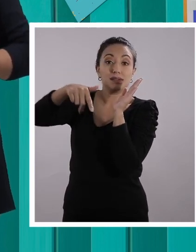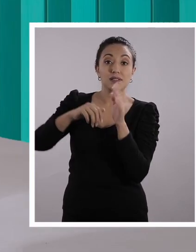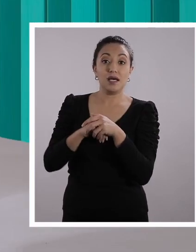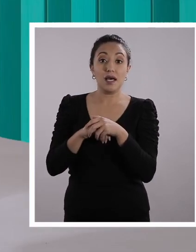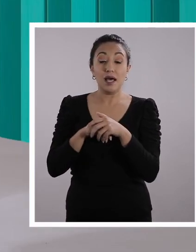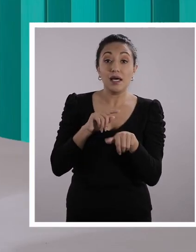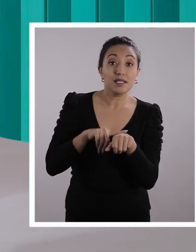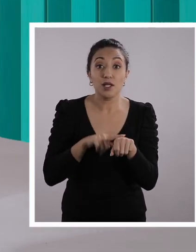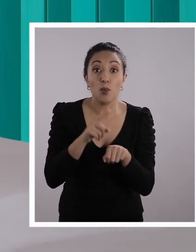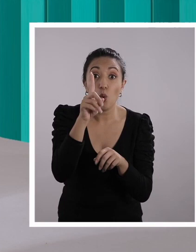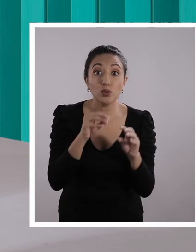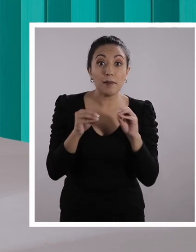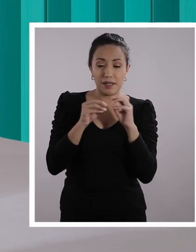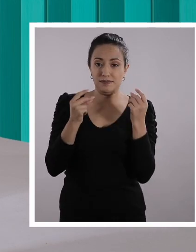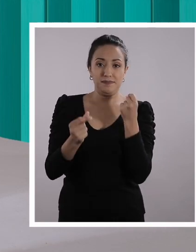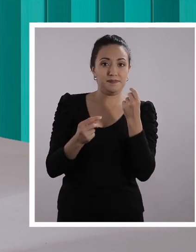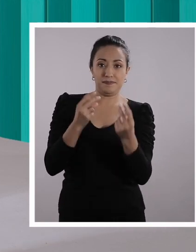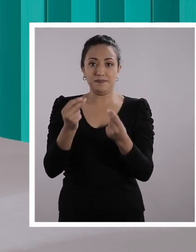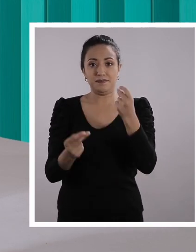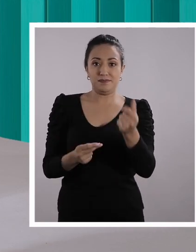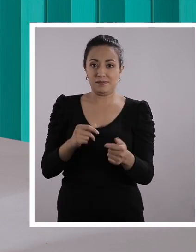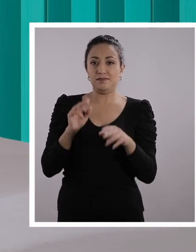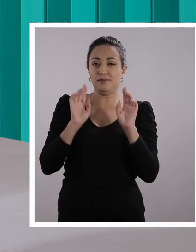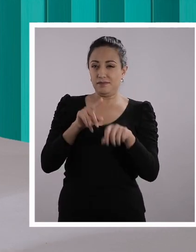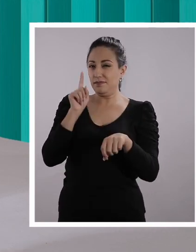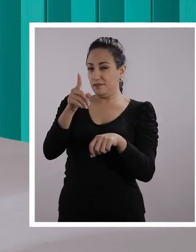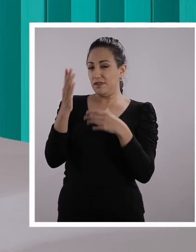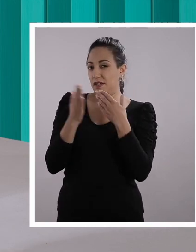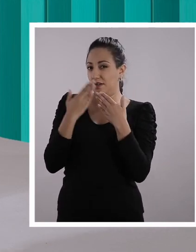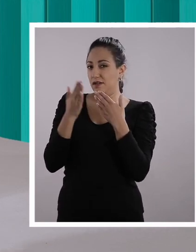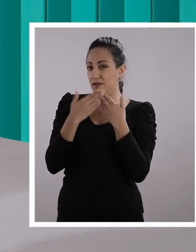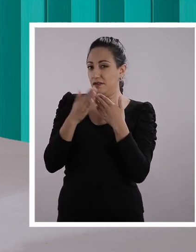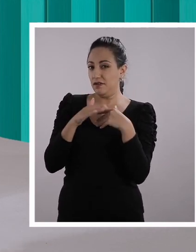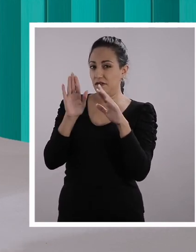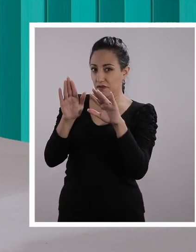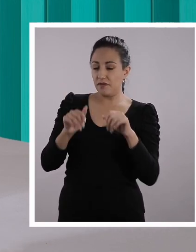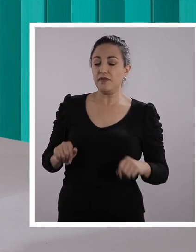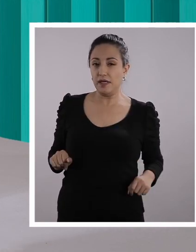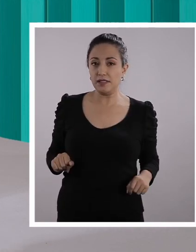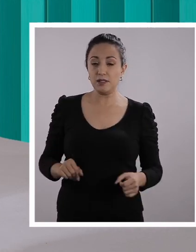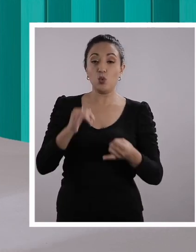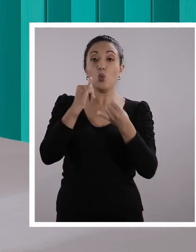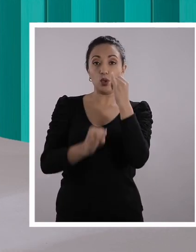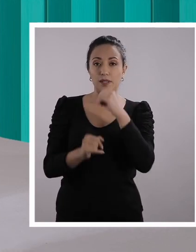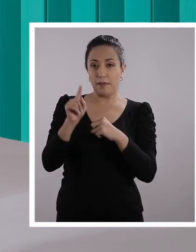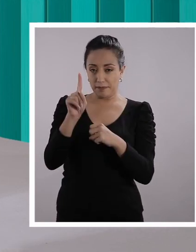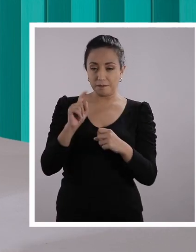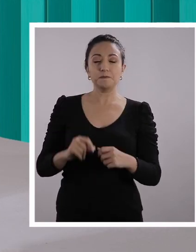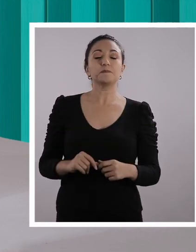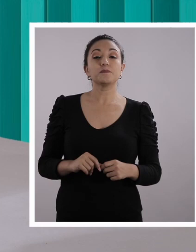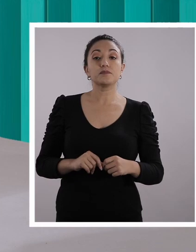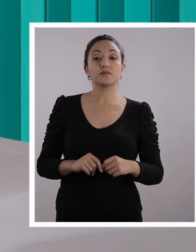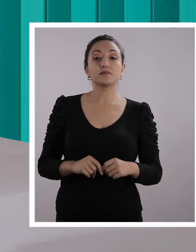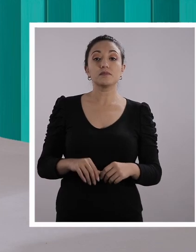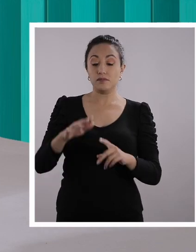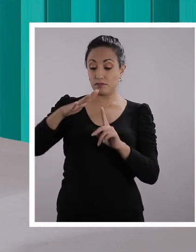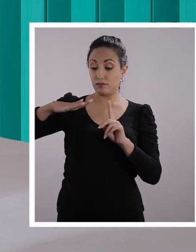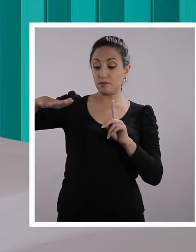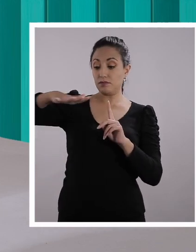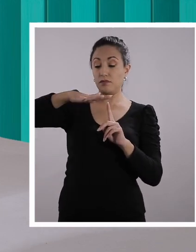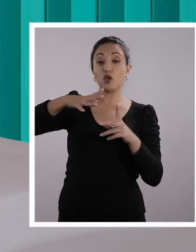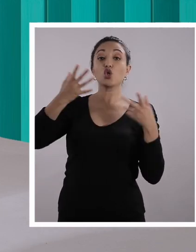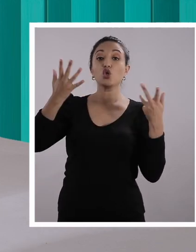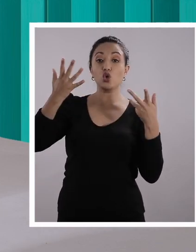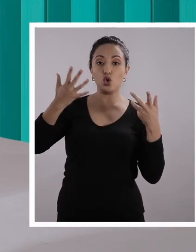genial tenemos tiempo para una adivinanza más vamos a hacer qué vamos hacer con que yo creo que ya está muy fácil la respuesta pero vamos con la última